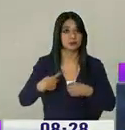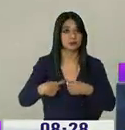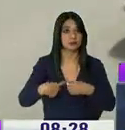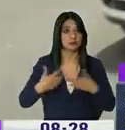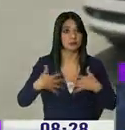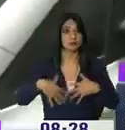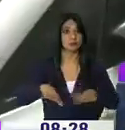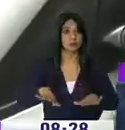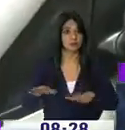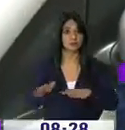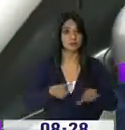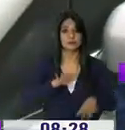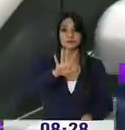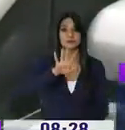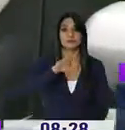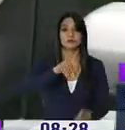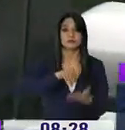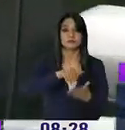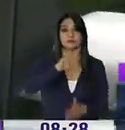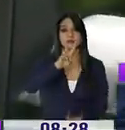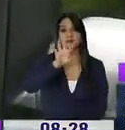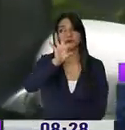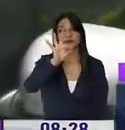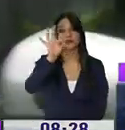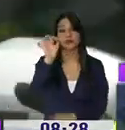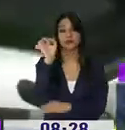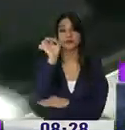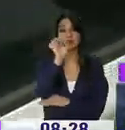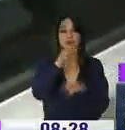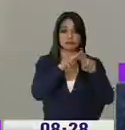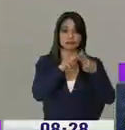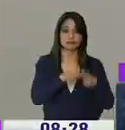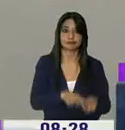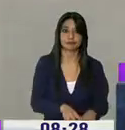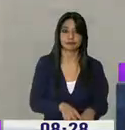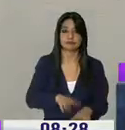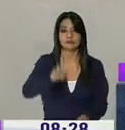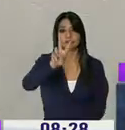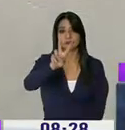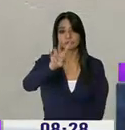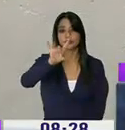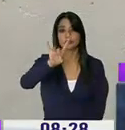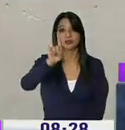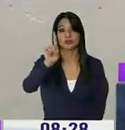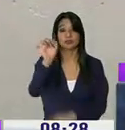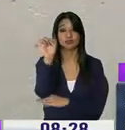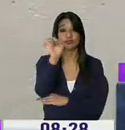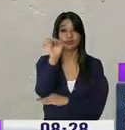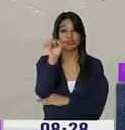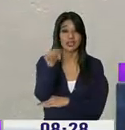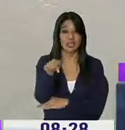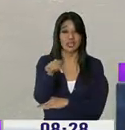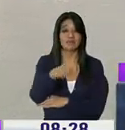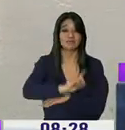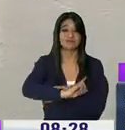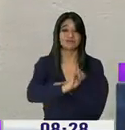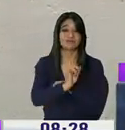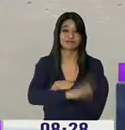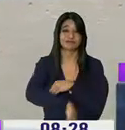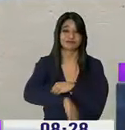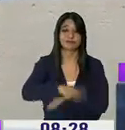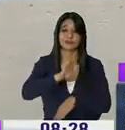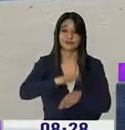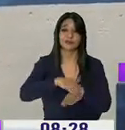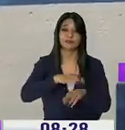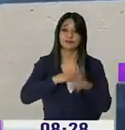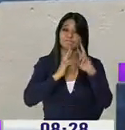Quito. 5.299 vehículos fueron revisados y 281 conductores recibieron citaciones por infringir